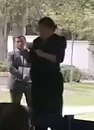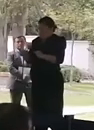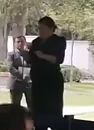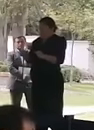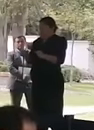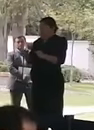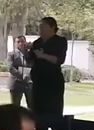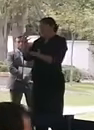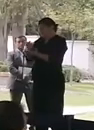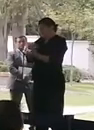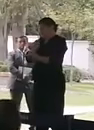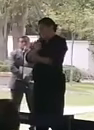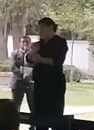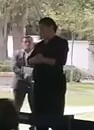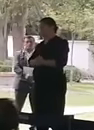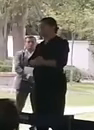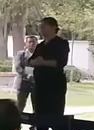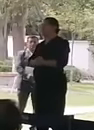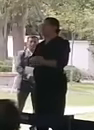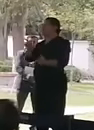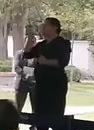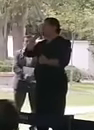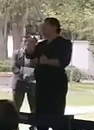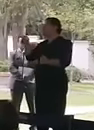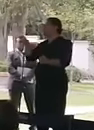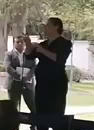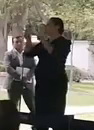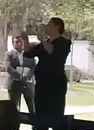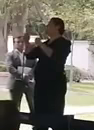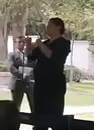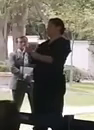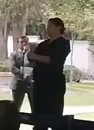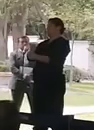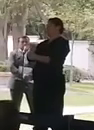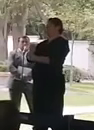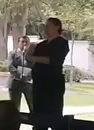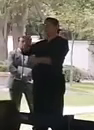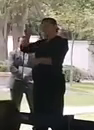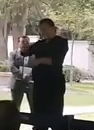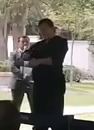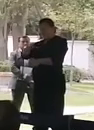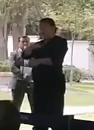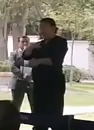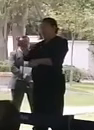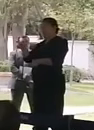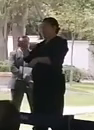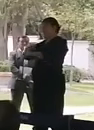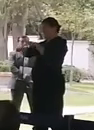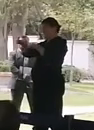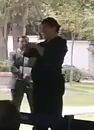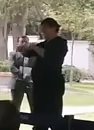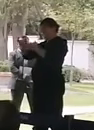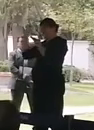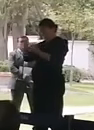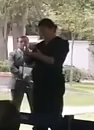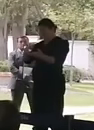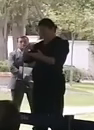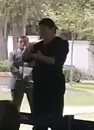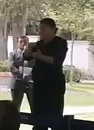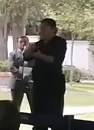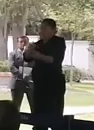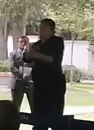de la seguridad, la realidad es que empresas vienen a lugares como Tlaxcala porque es lugar seguro,